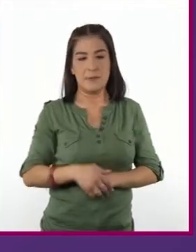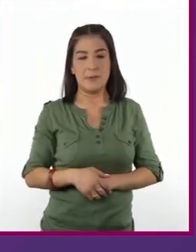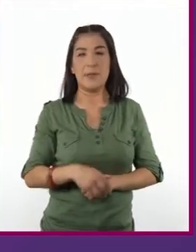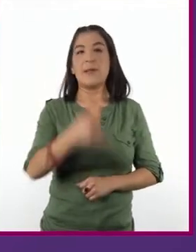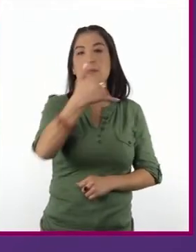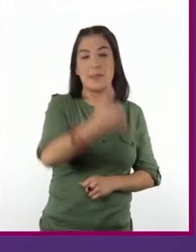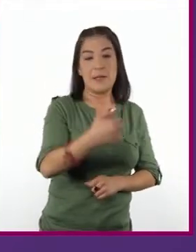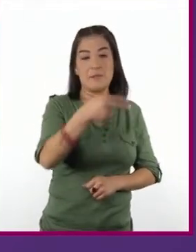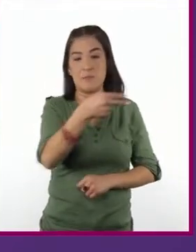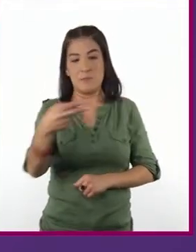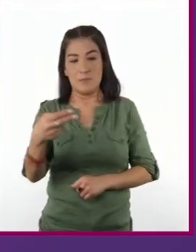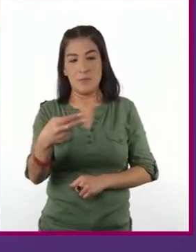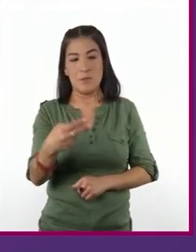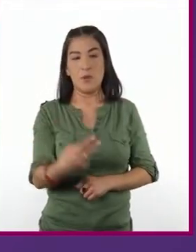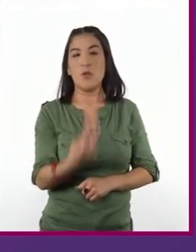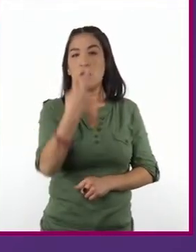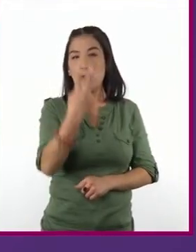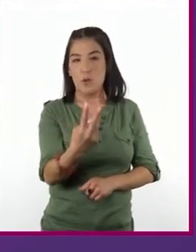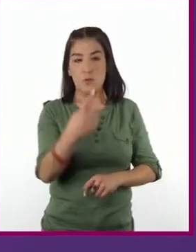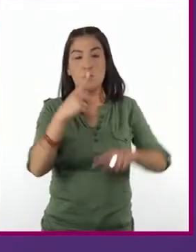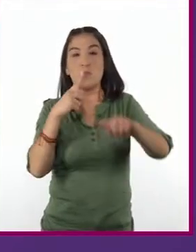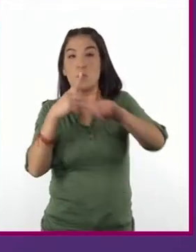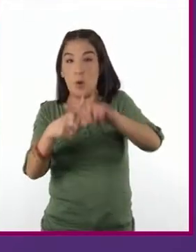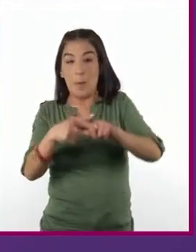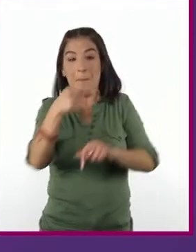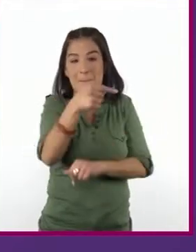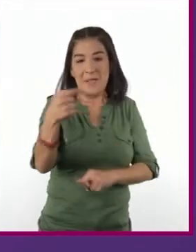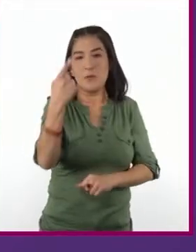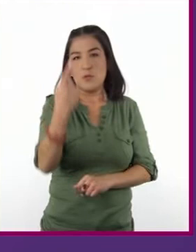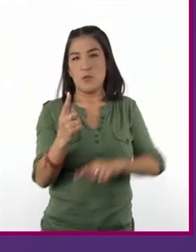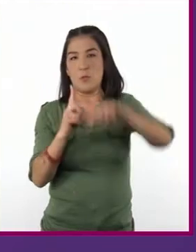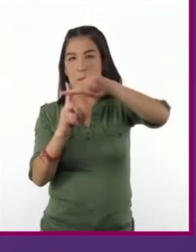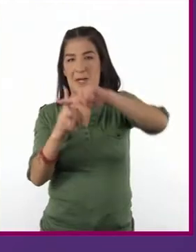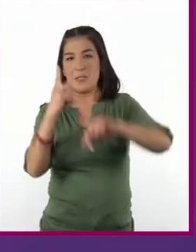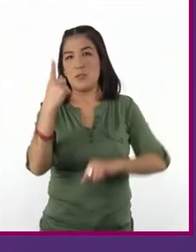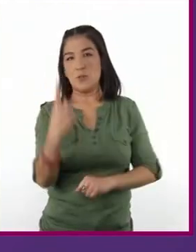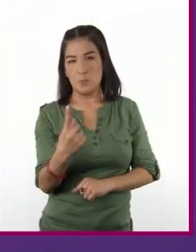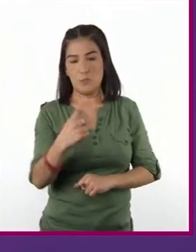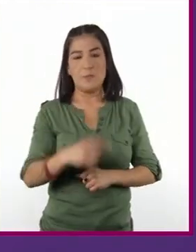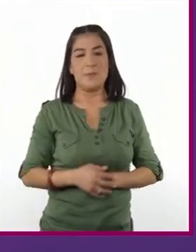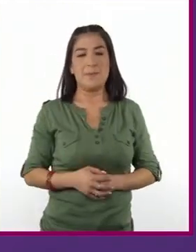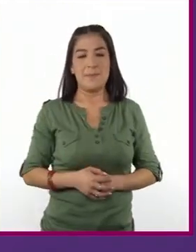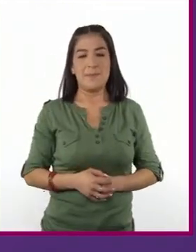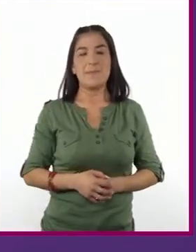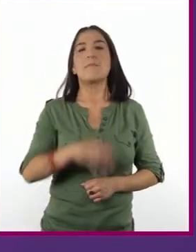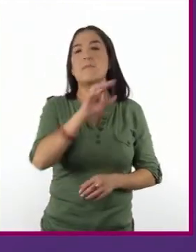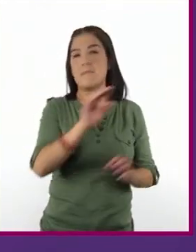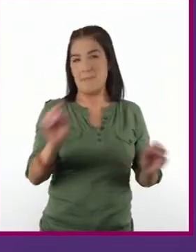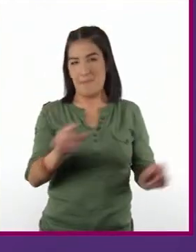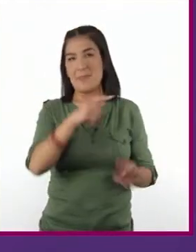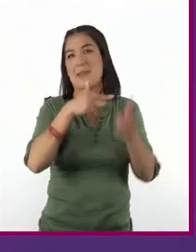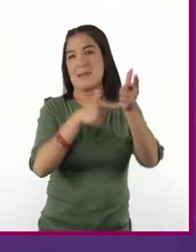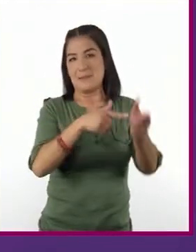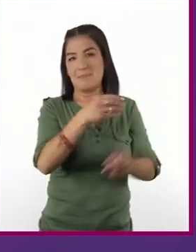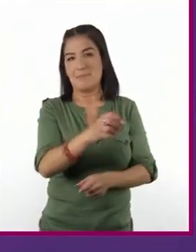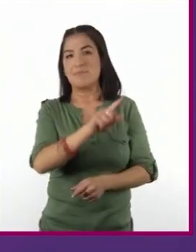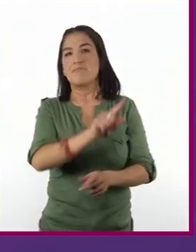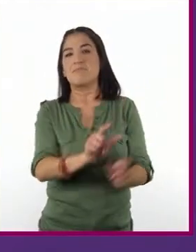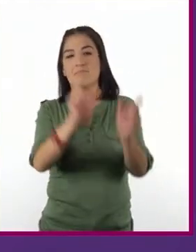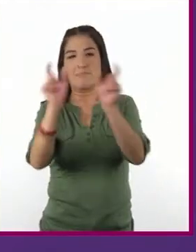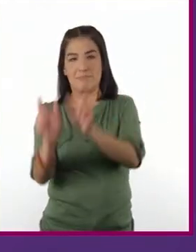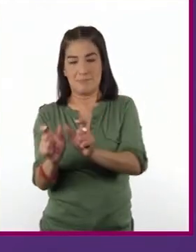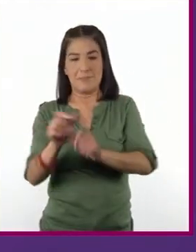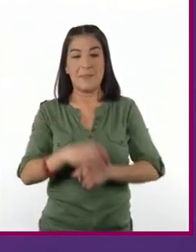igual a 2 por menos 1 más 1, por lo que realizamos las operaciones. Y es